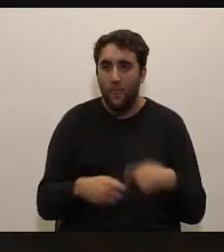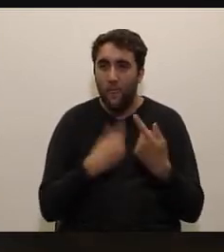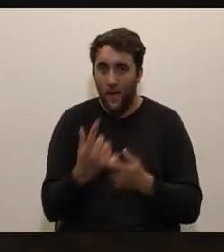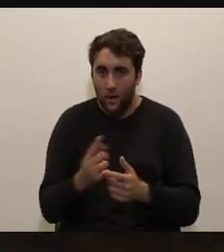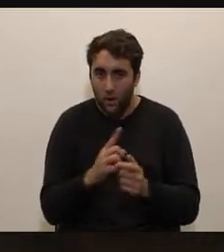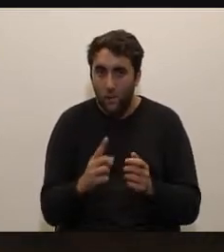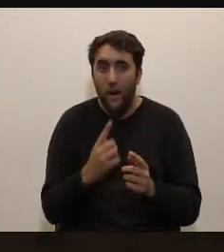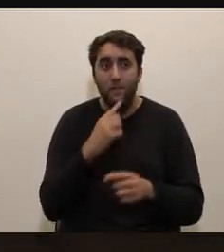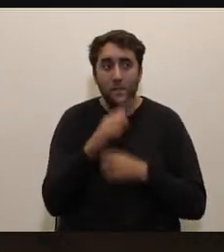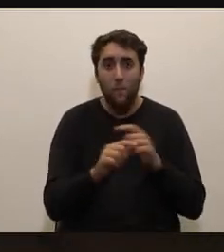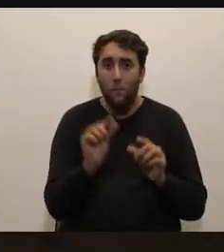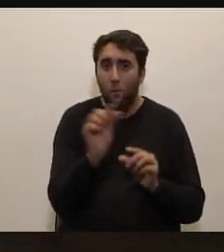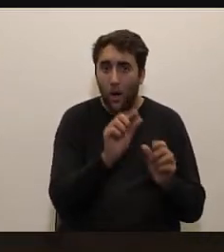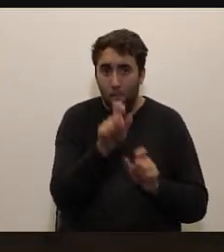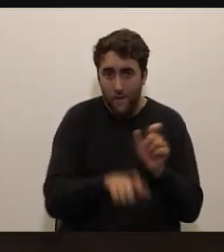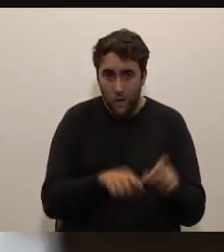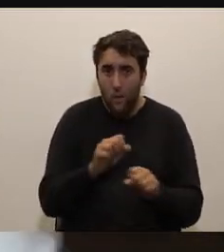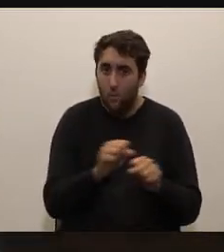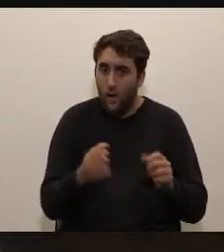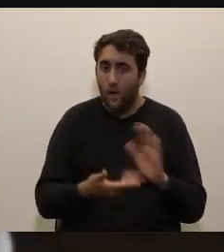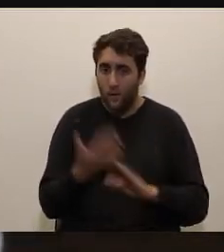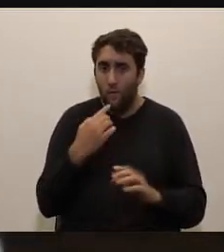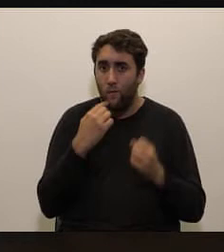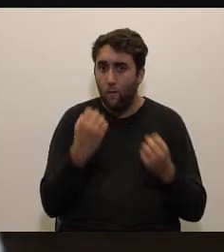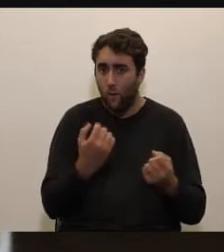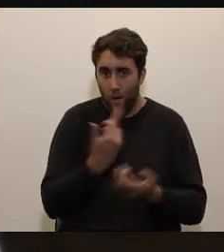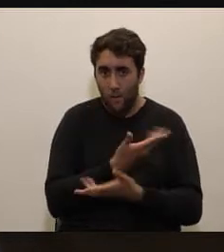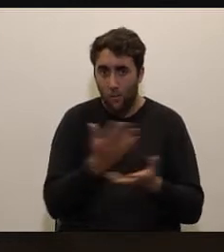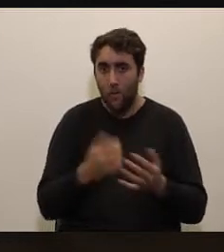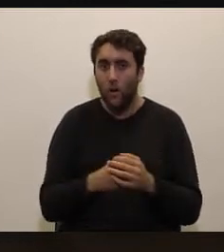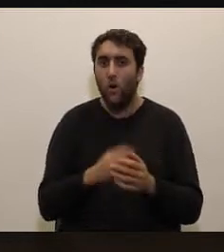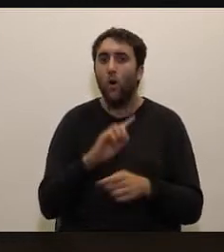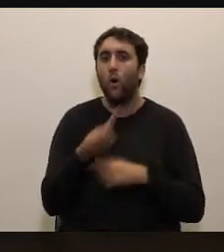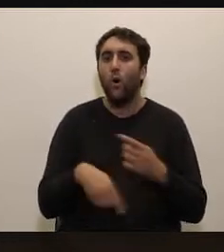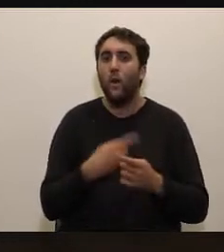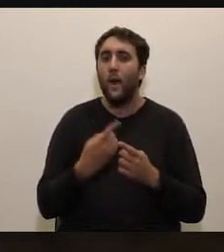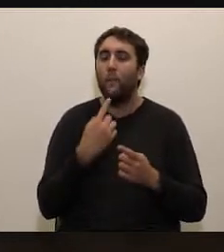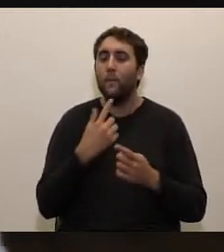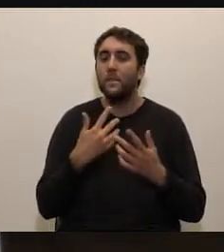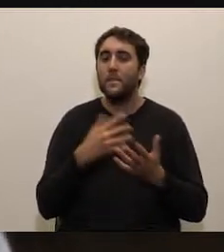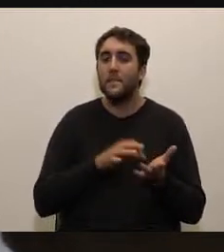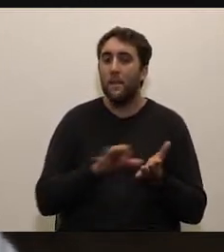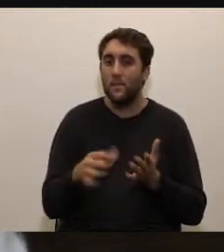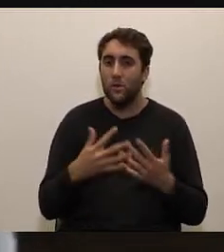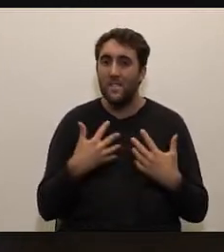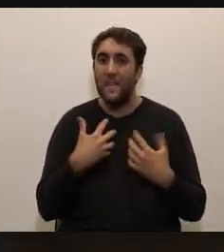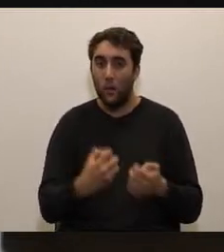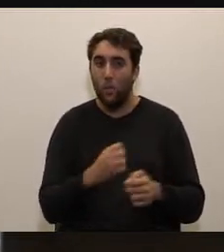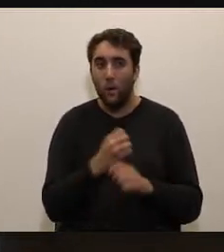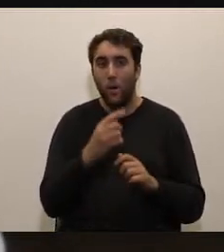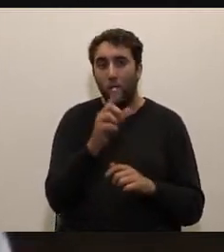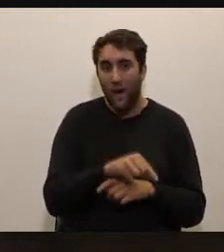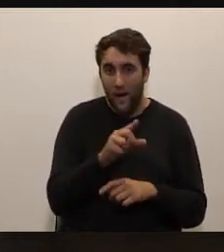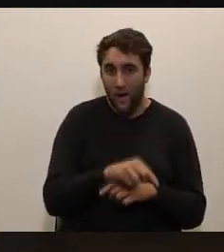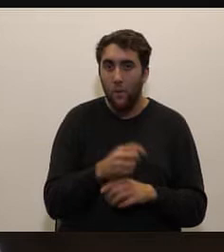a veces con poca gente se logra mucho impacto. Tengo otros ejemplos de plataformas, por ejemplo, que logramos bajar precios de servicios de salud, no porque mucha gente lo pidió,